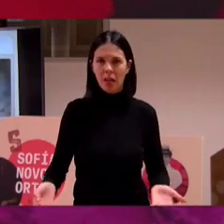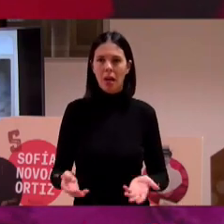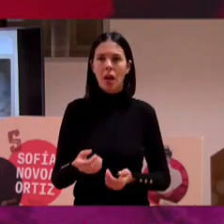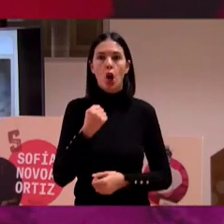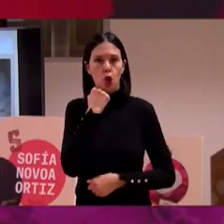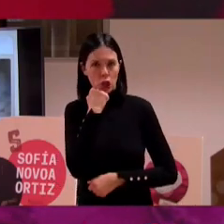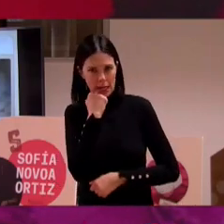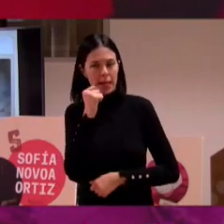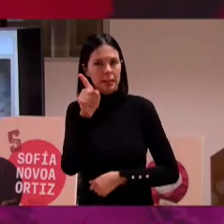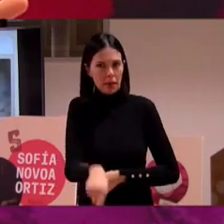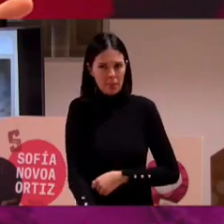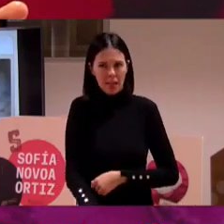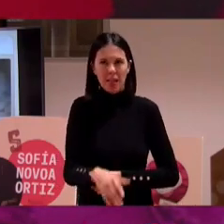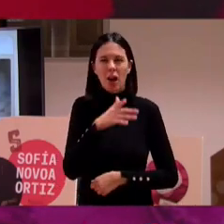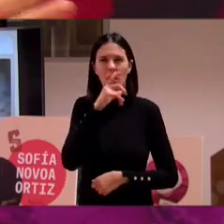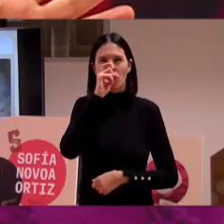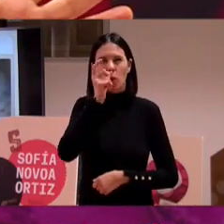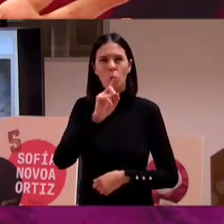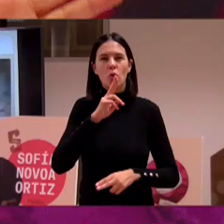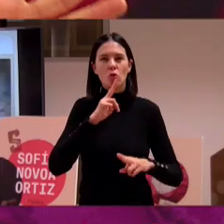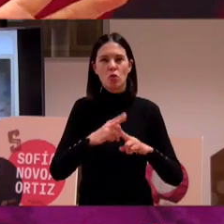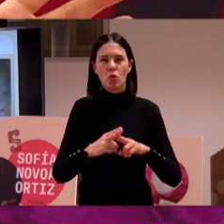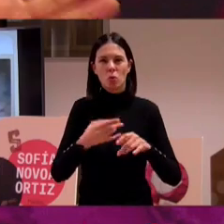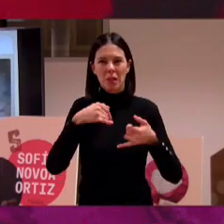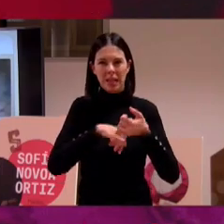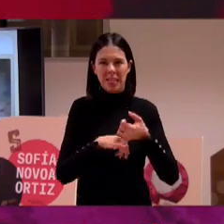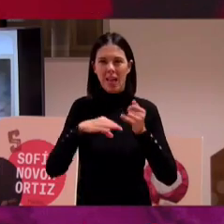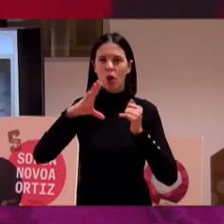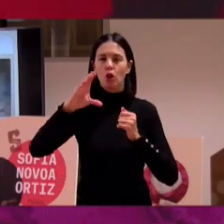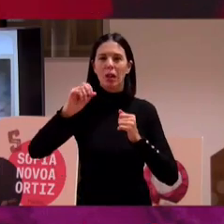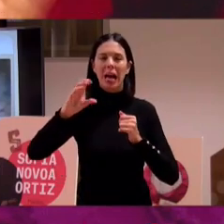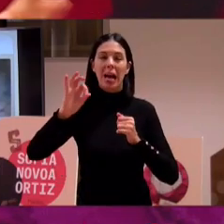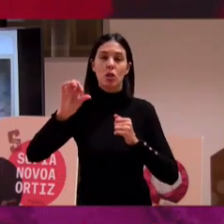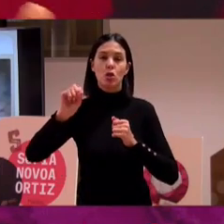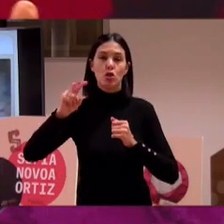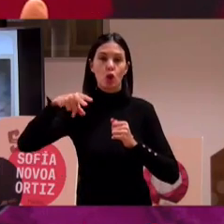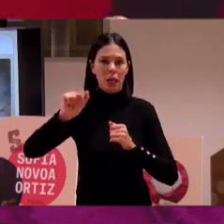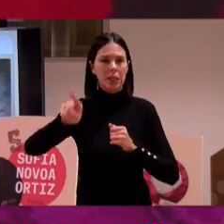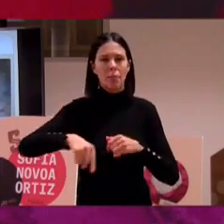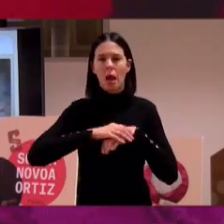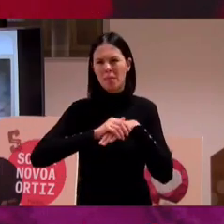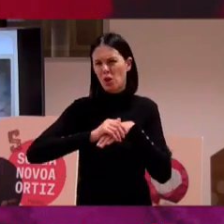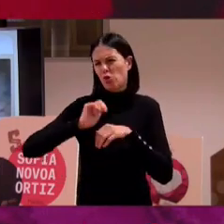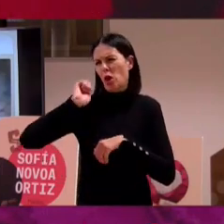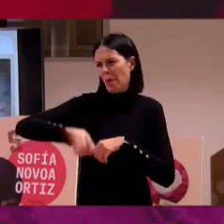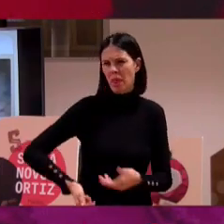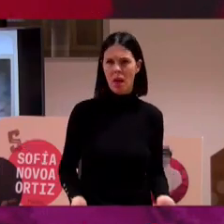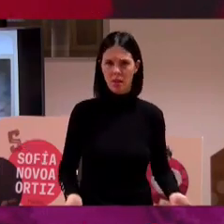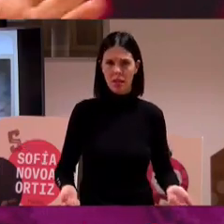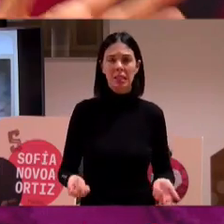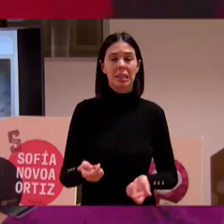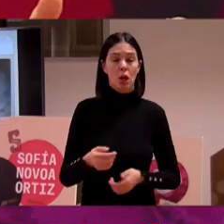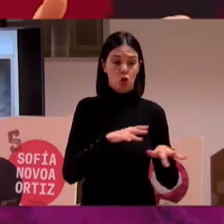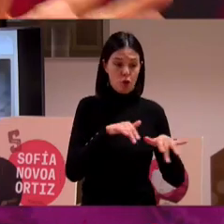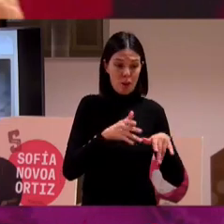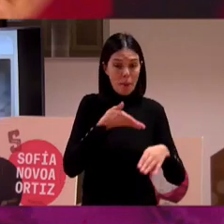Rosalía, que non recordo agora o nome, que está casado con Alejandro Casona, tamén era unha amiga de toda a vida, de feito, Sofía